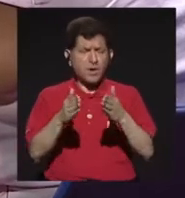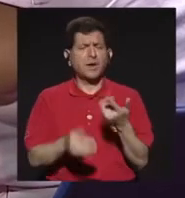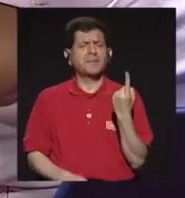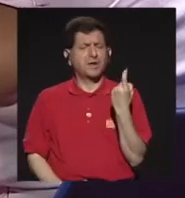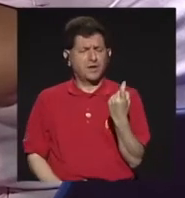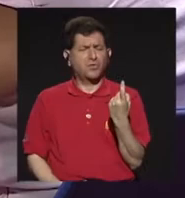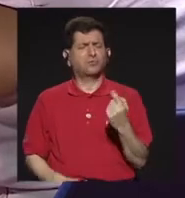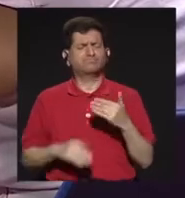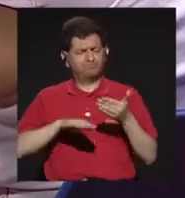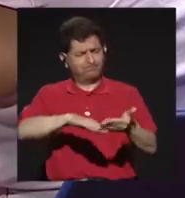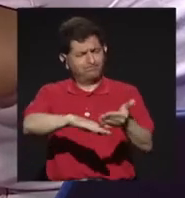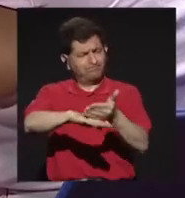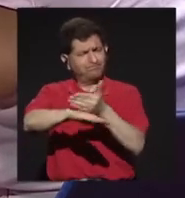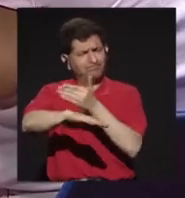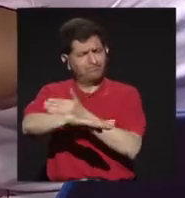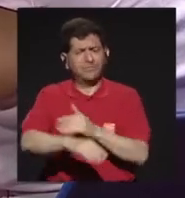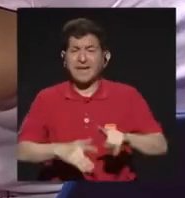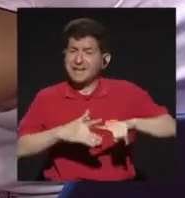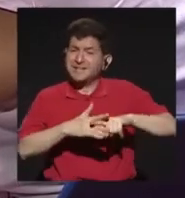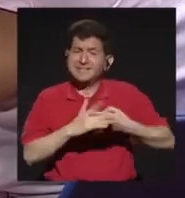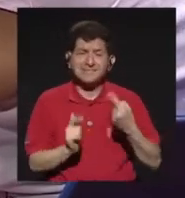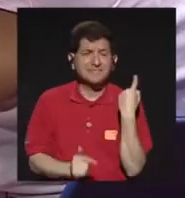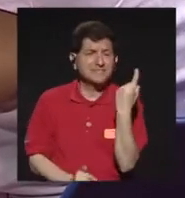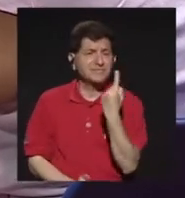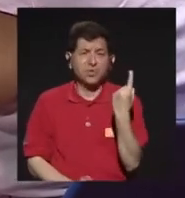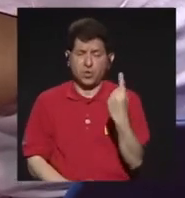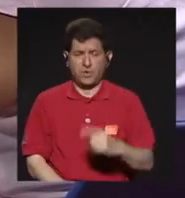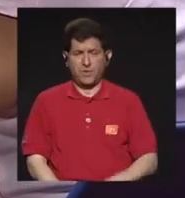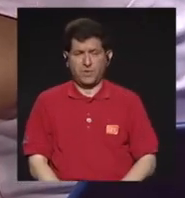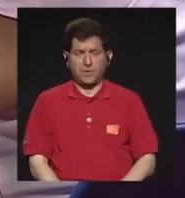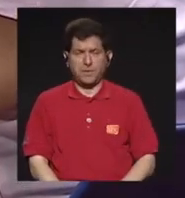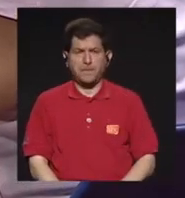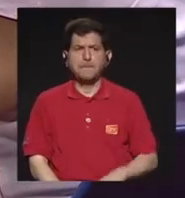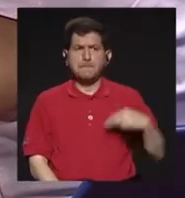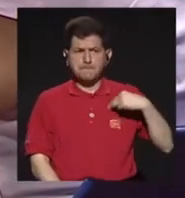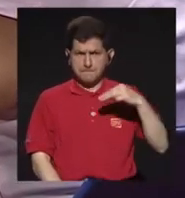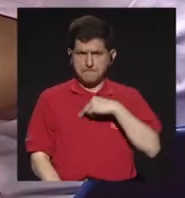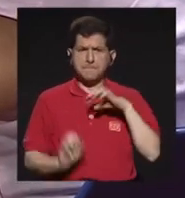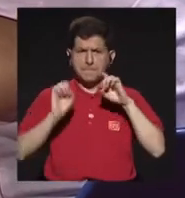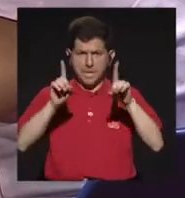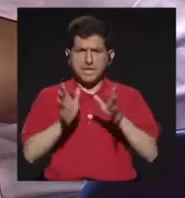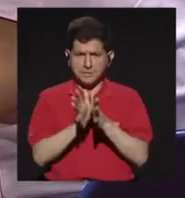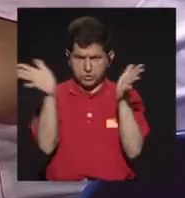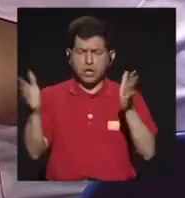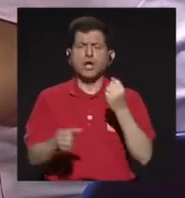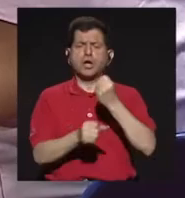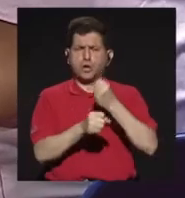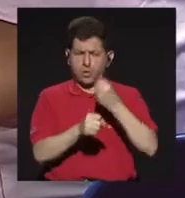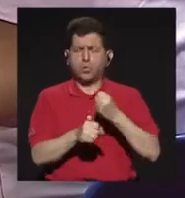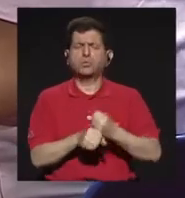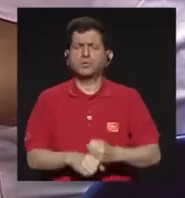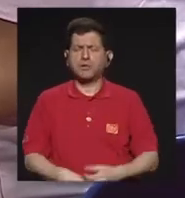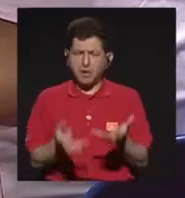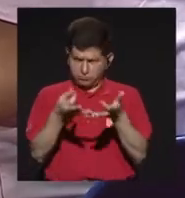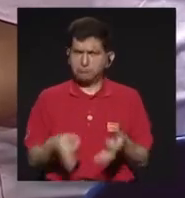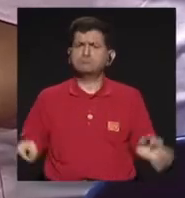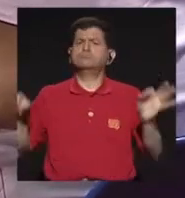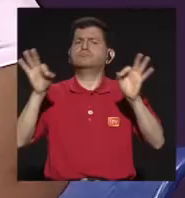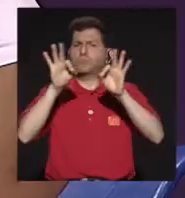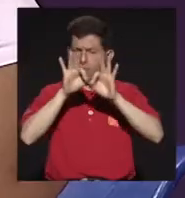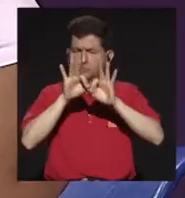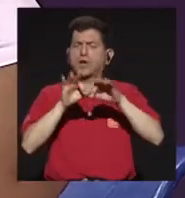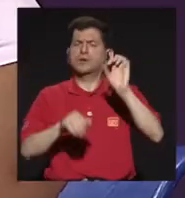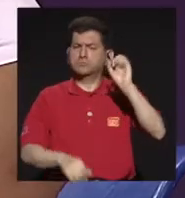recorrer y estamos apenas iniciando. Creo que el MEP está haciendo un gran esfuerzo